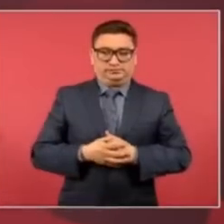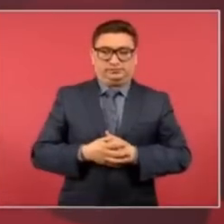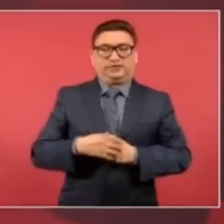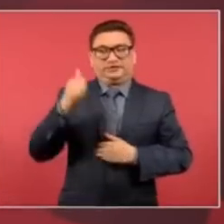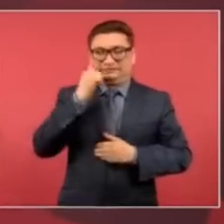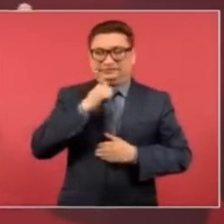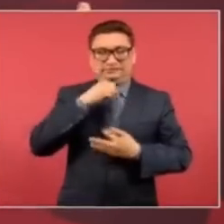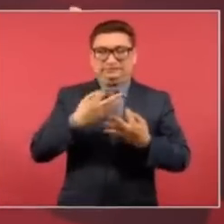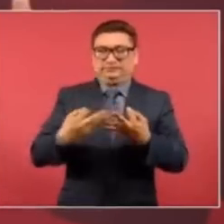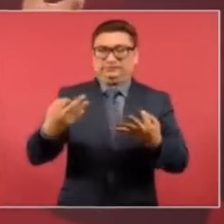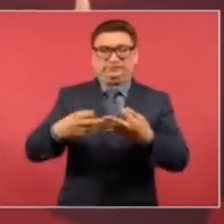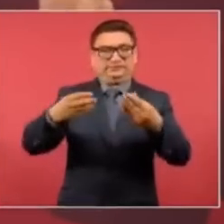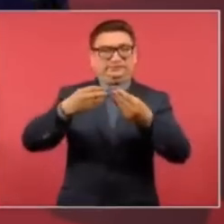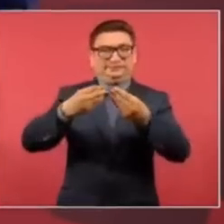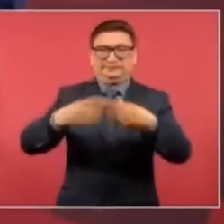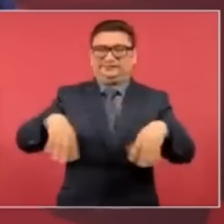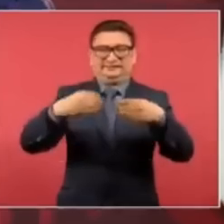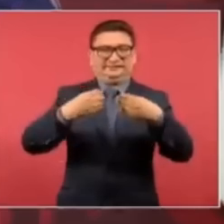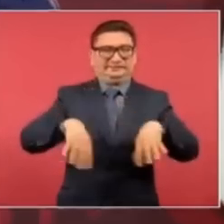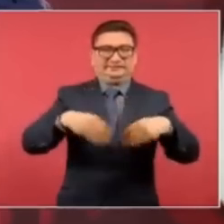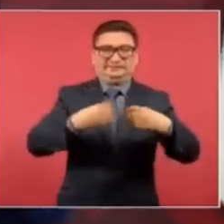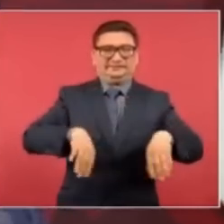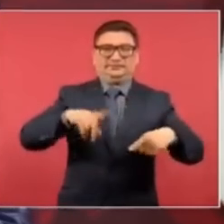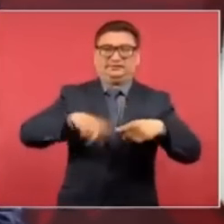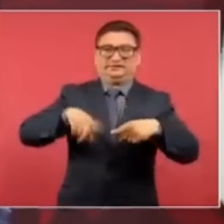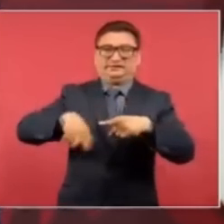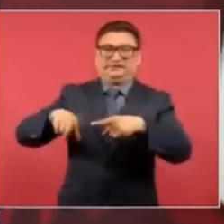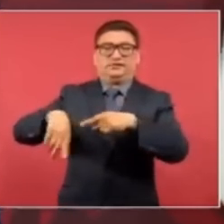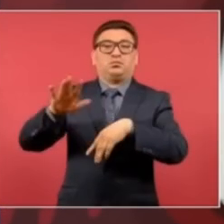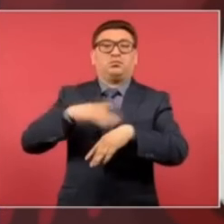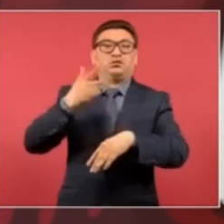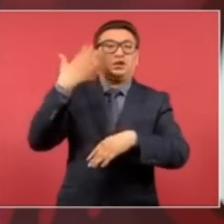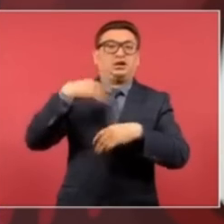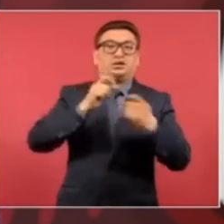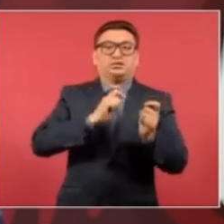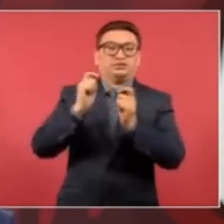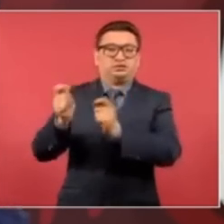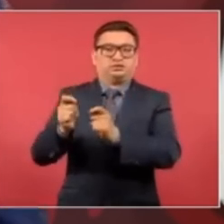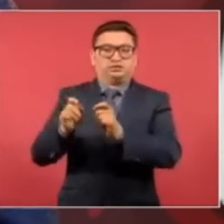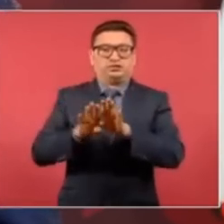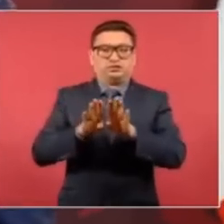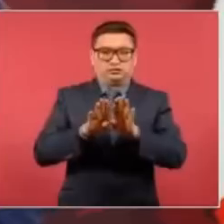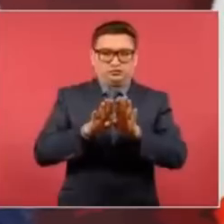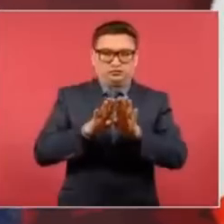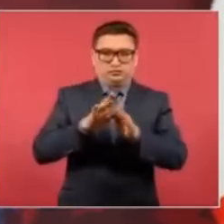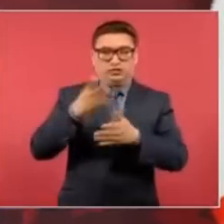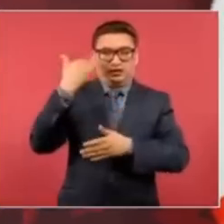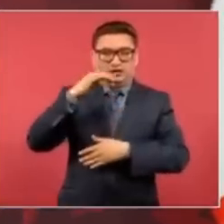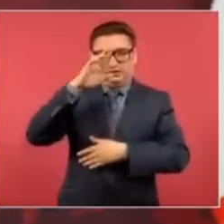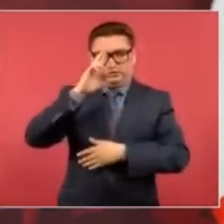perdían más sus tierras que se las habían entregado, o mejor dicho, se las habían